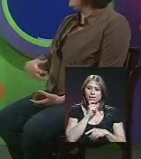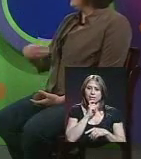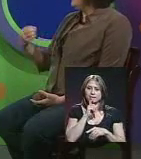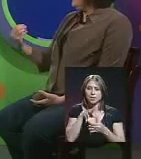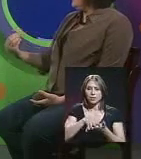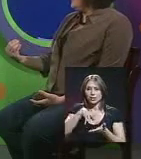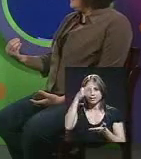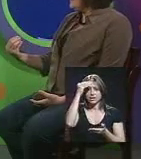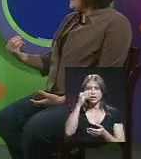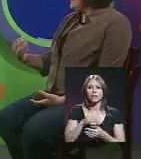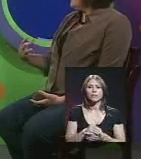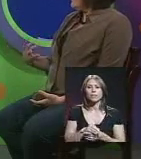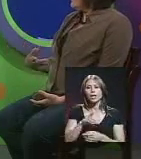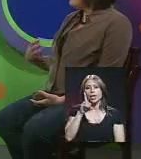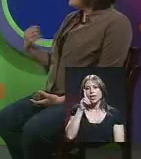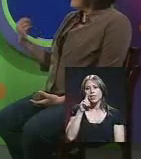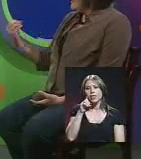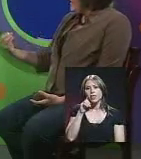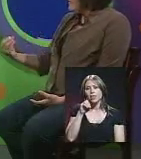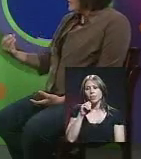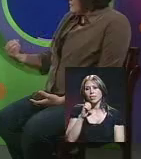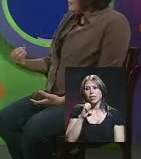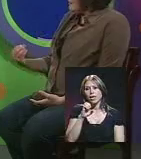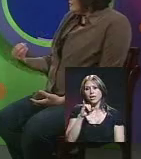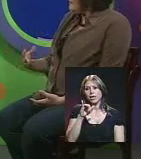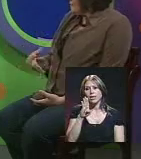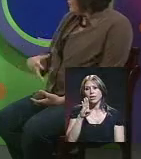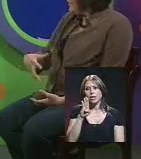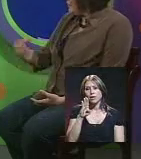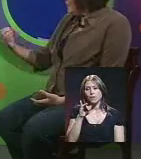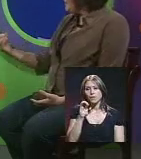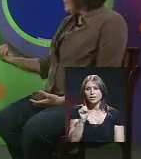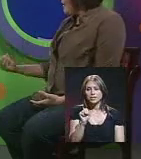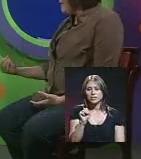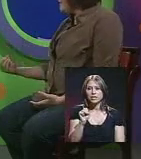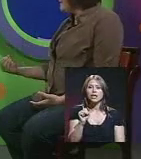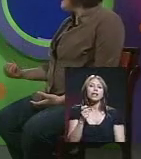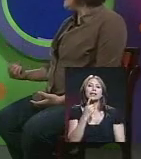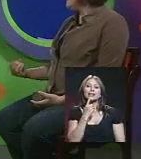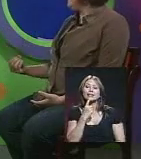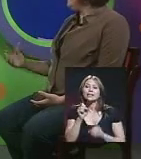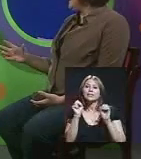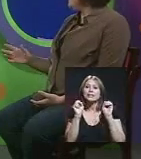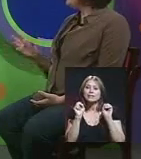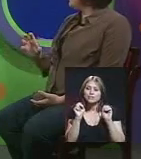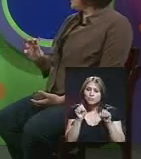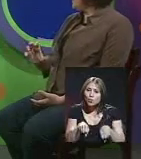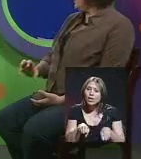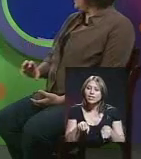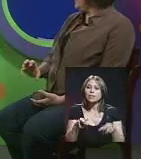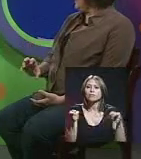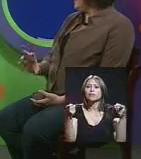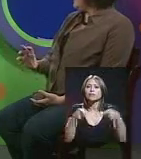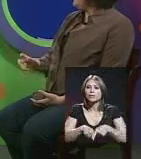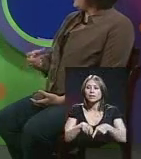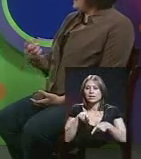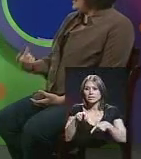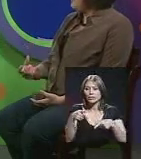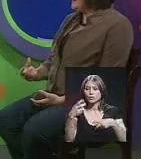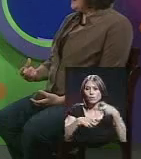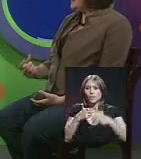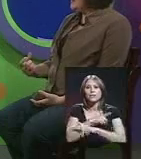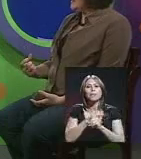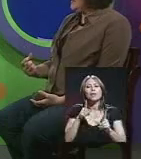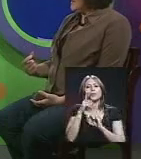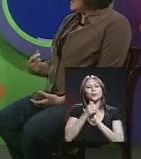llame. El Davis viene a rescatar que sí, puede provocar esas dificultades, pero es un don. Y a la